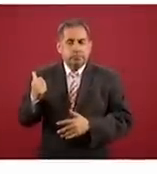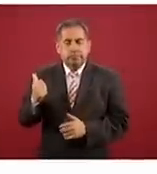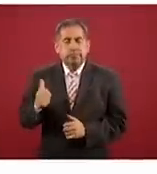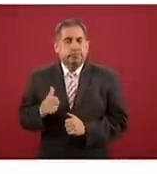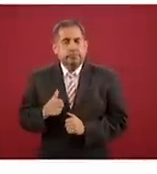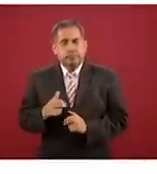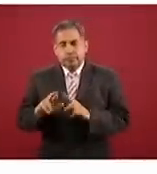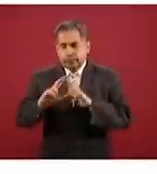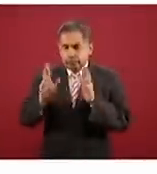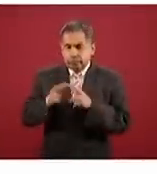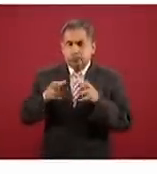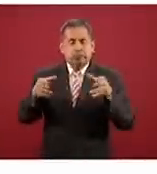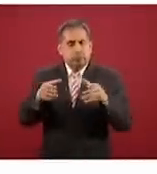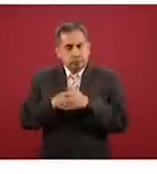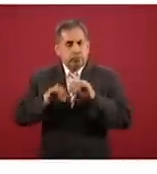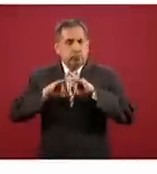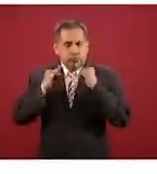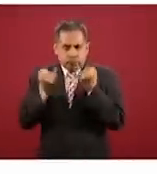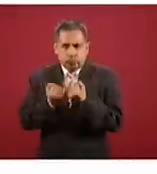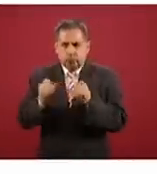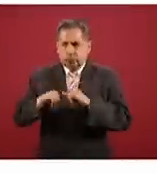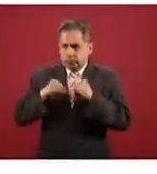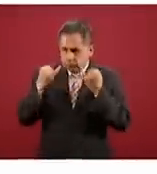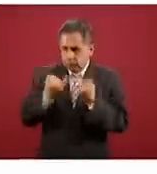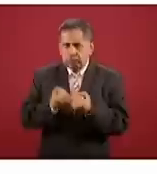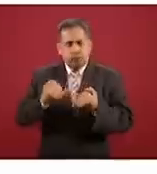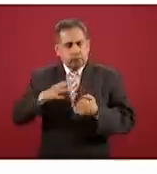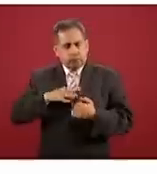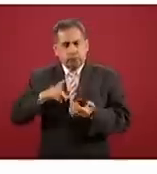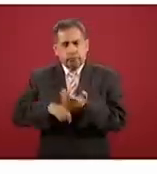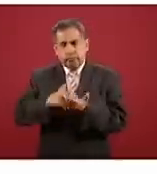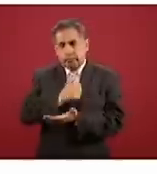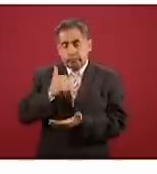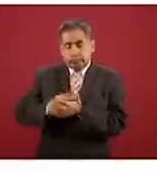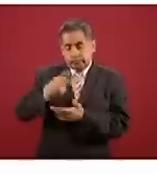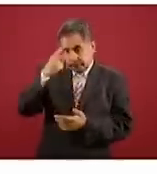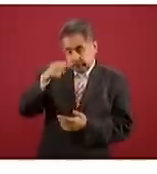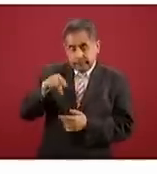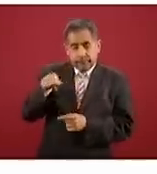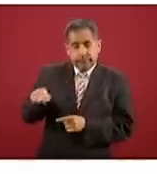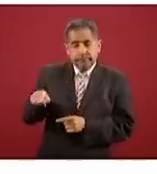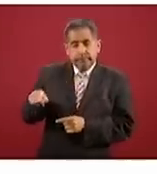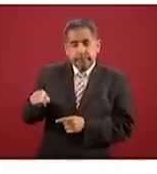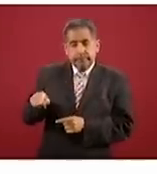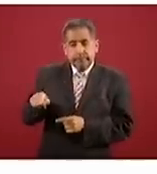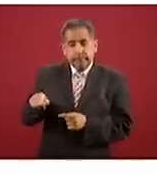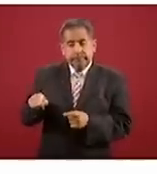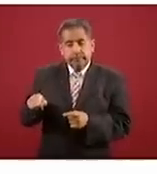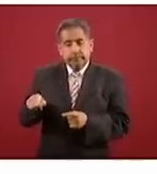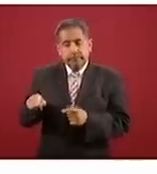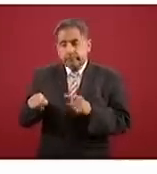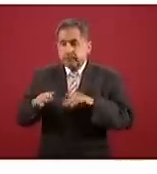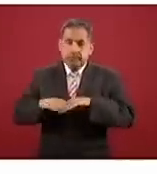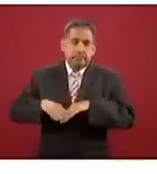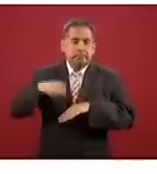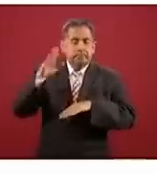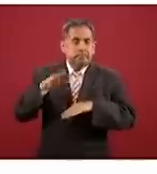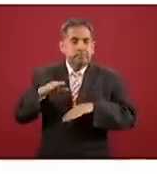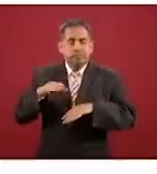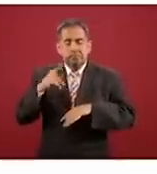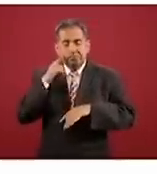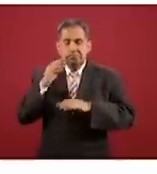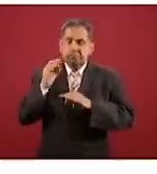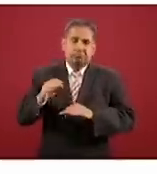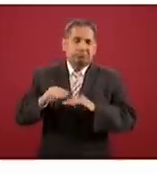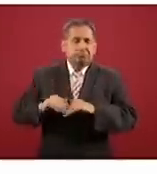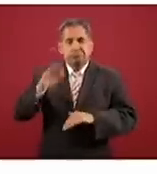total de reuniones que se han llevado a cabo. La Ciudad de México está por encima en